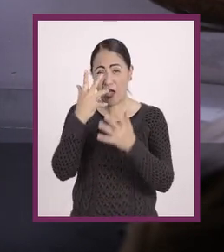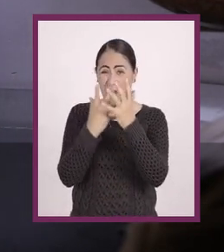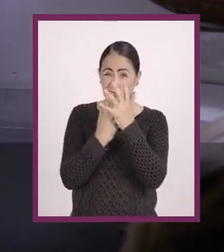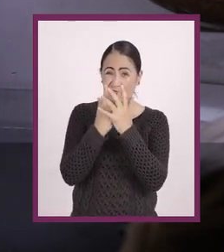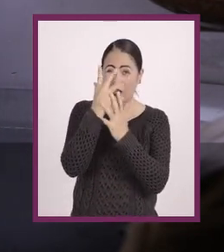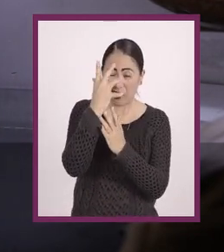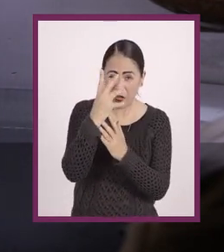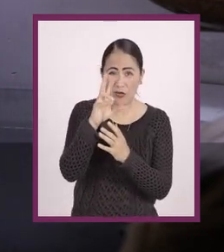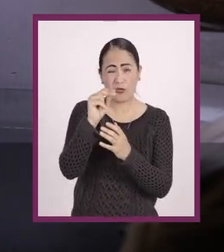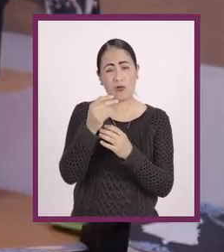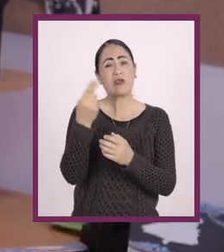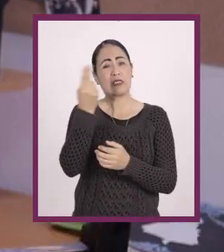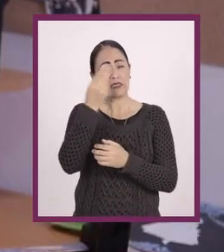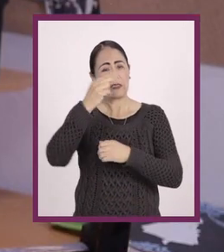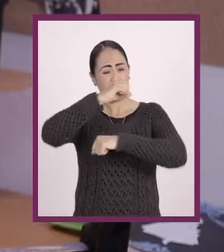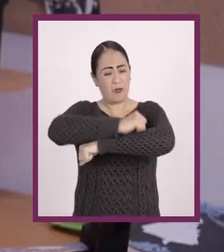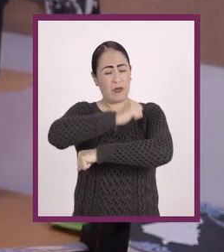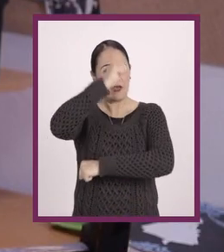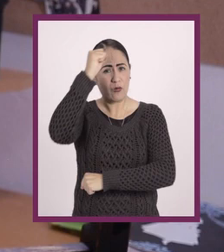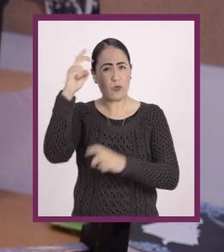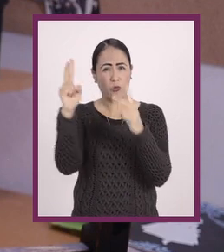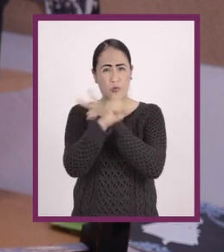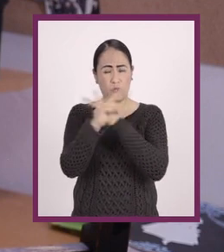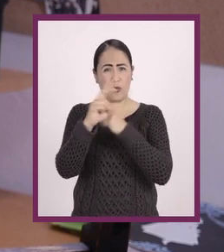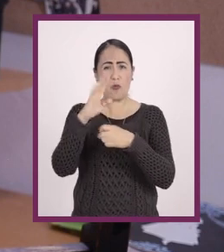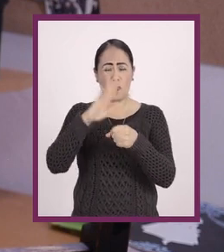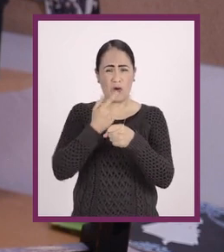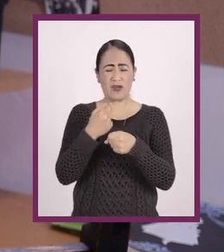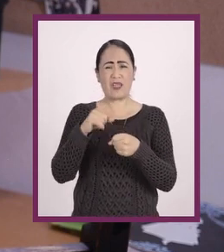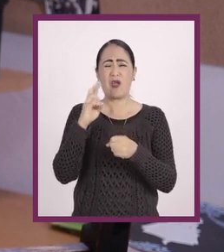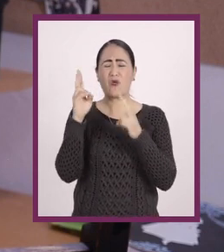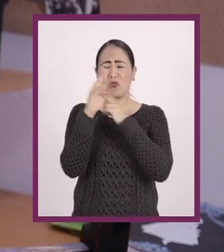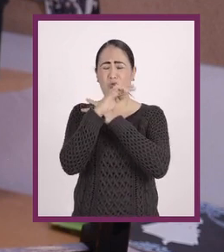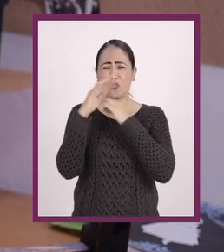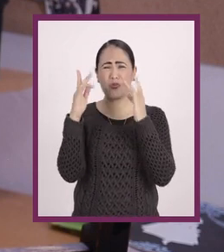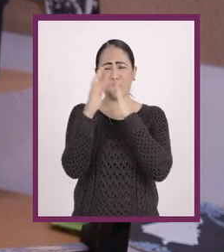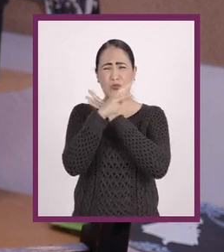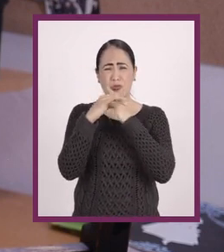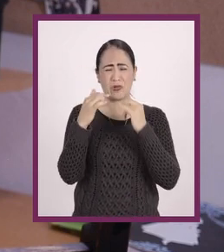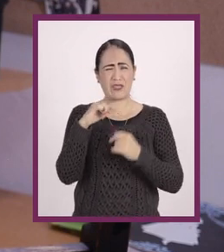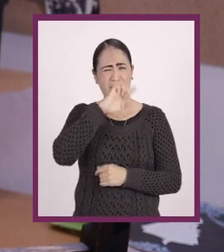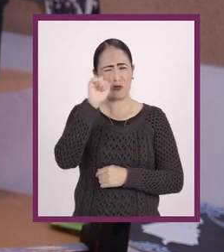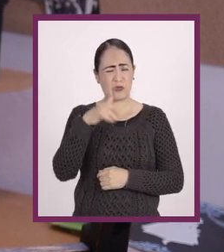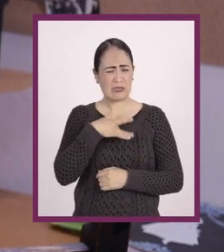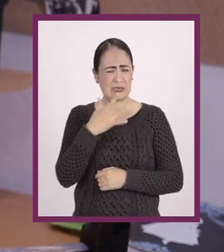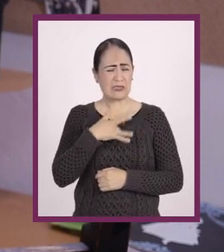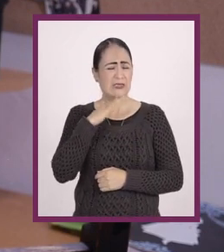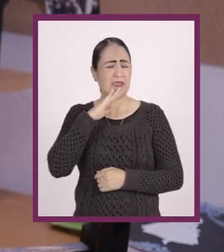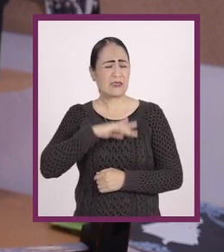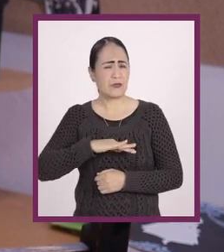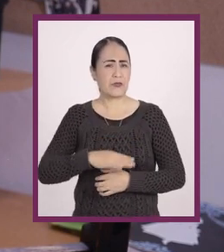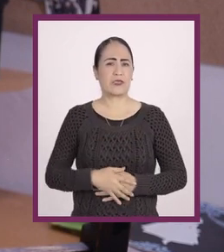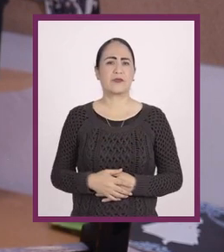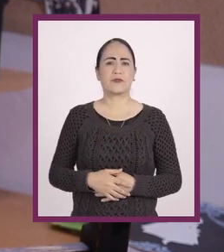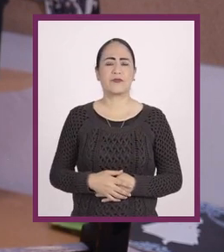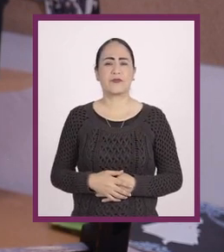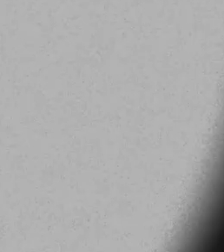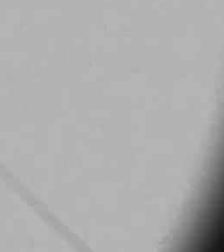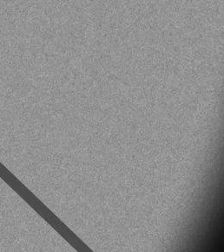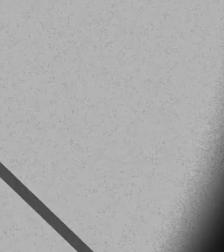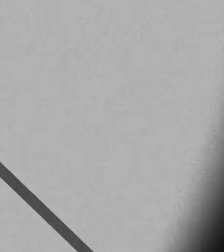nada más procura que el olor no es excesivo y haya ventilación de lo contrario sucederá que en lugar de tranquilizarte te generará